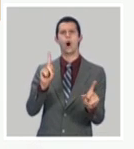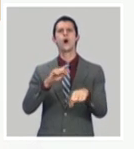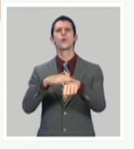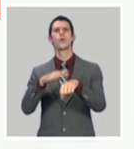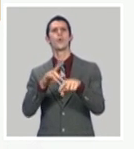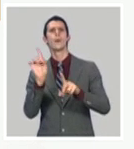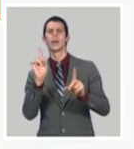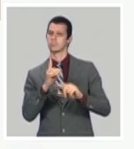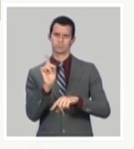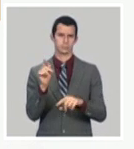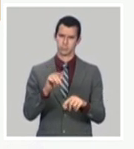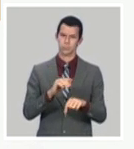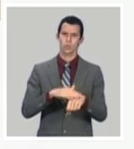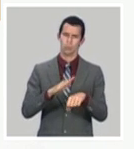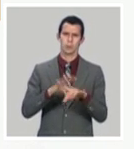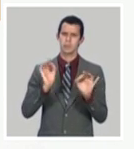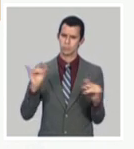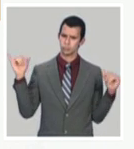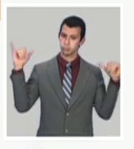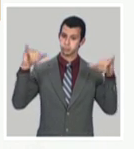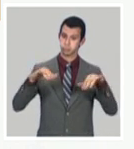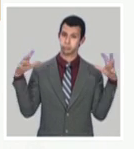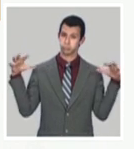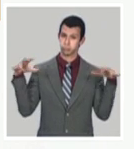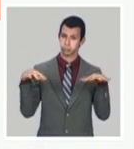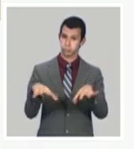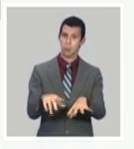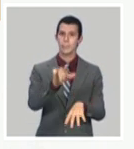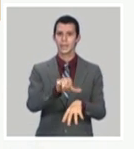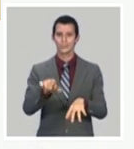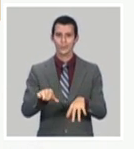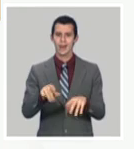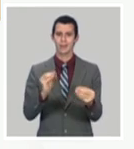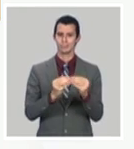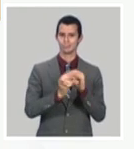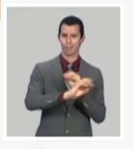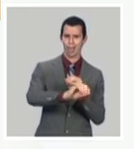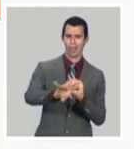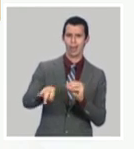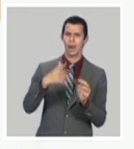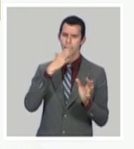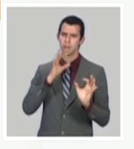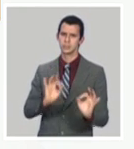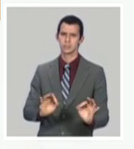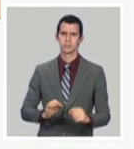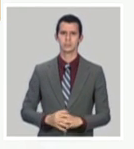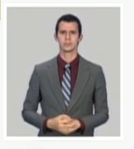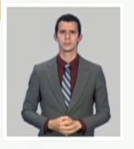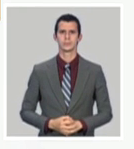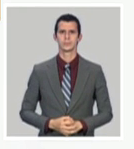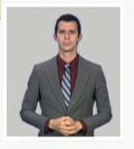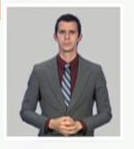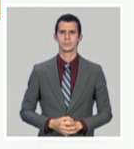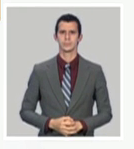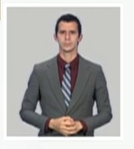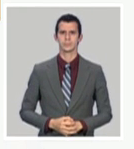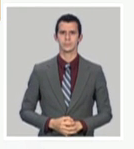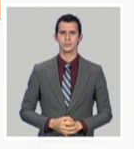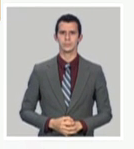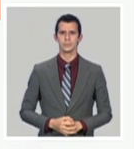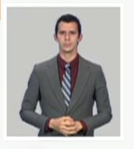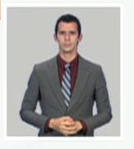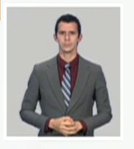de la entrada fuerte de viajeros, que vino a reflejarse entonces en lo que pasó en el cuarto periodo. Un poco mejor reflejado si vemos cada una de las